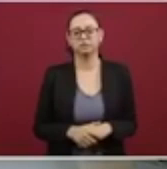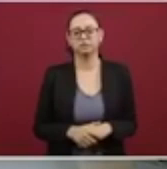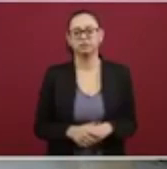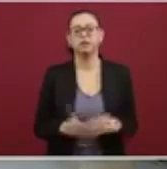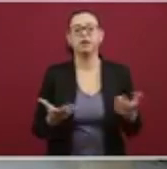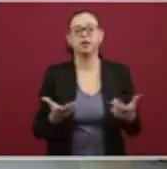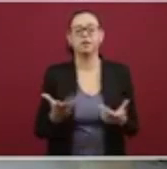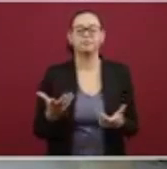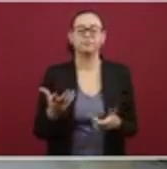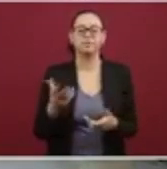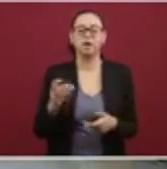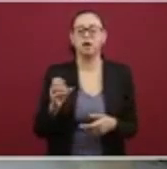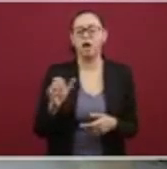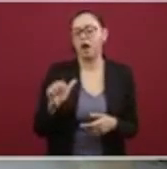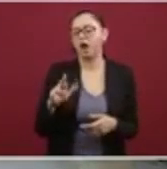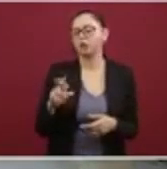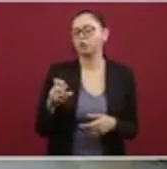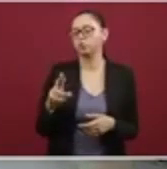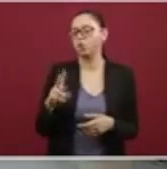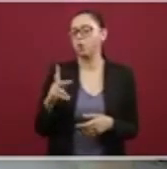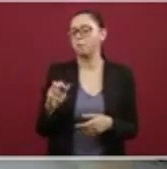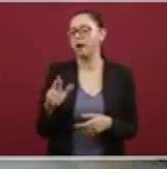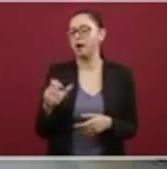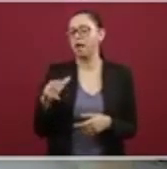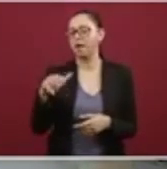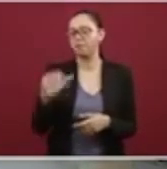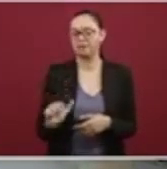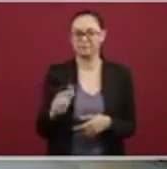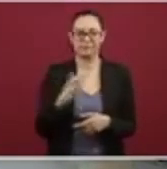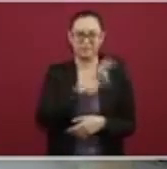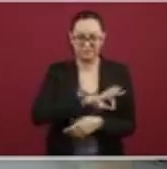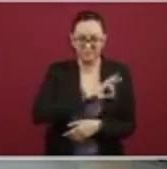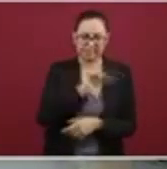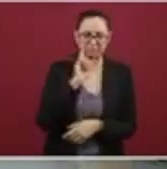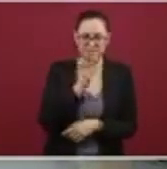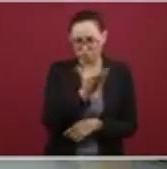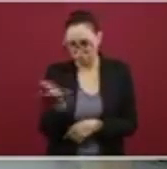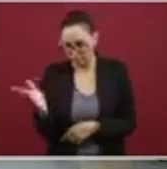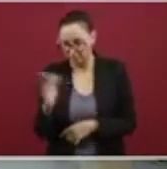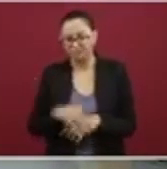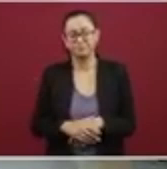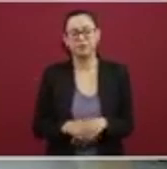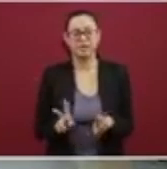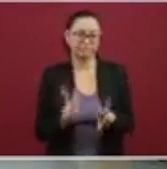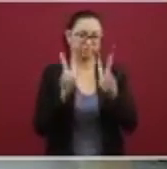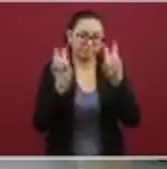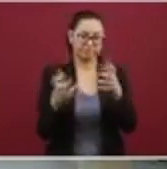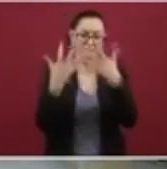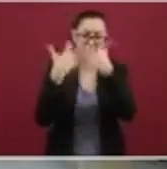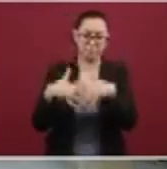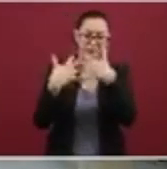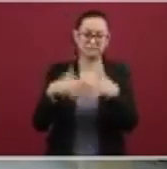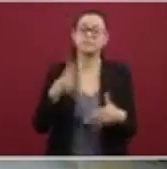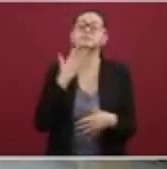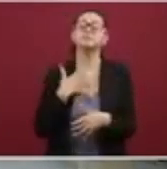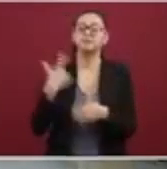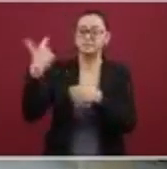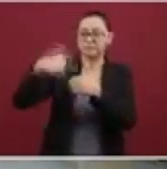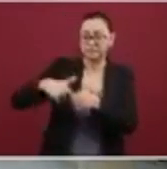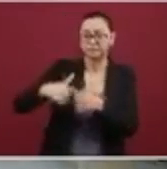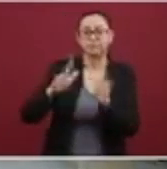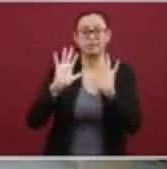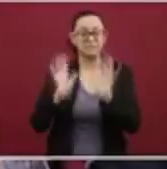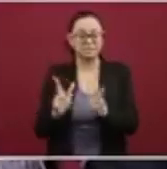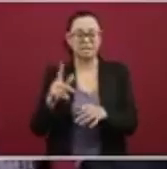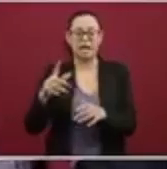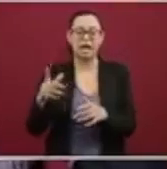señoras. Señor presidente, para continuar con el tema de la refinería, hoy publicamos también que hay una oposición ya declarada